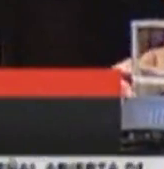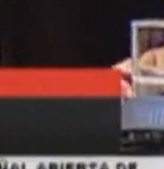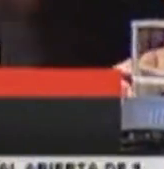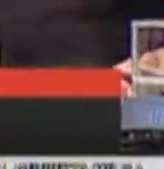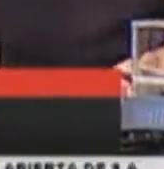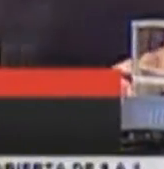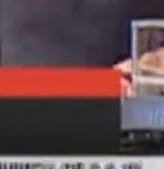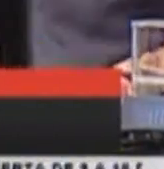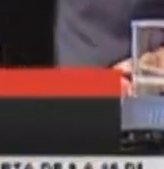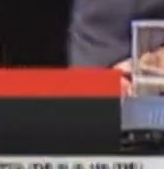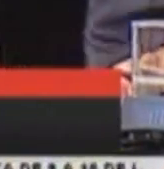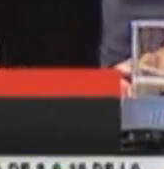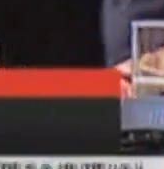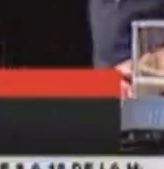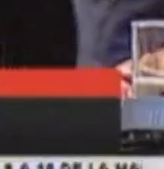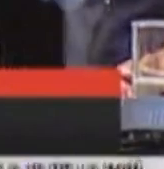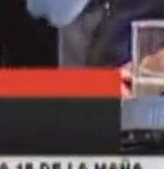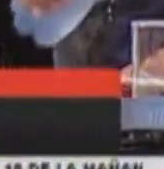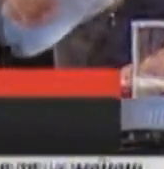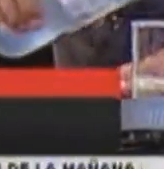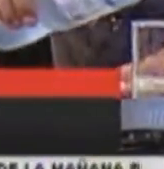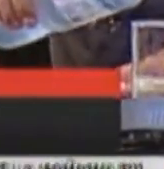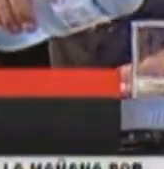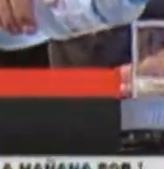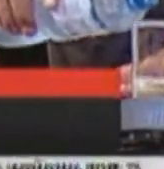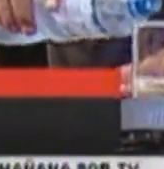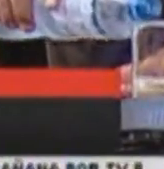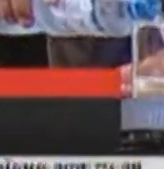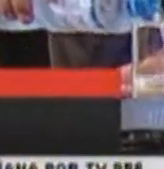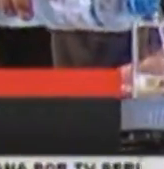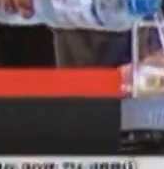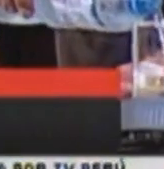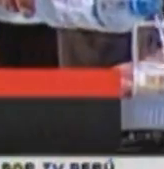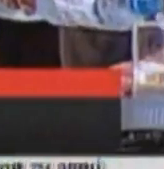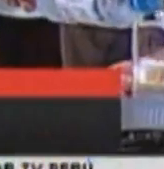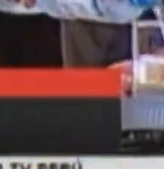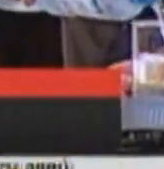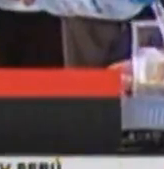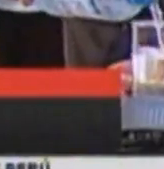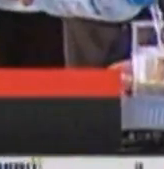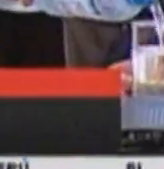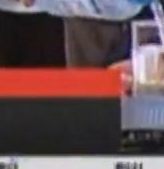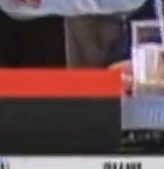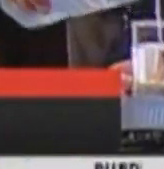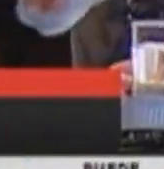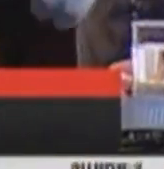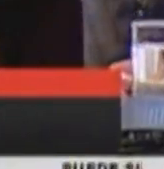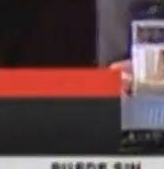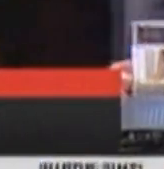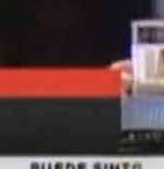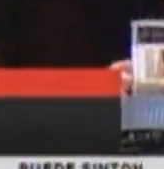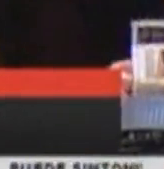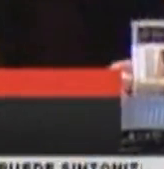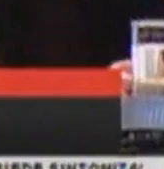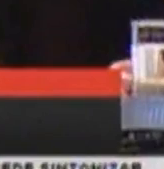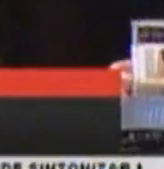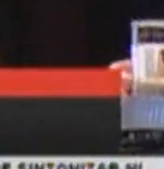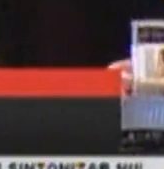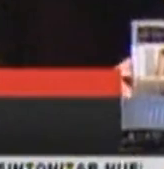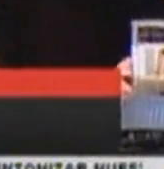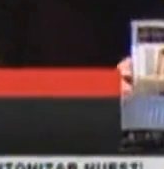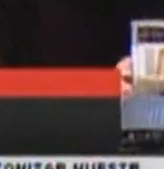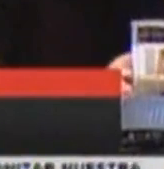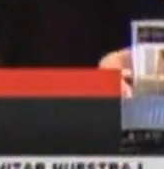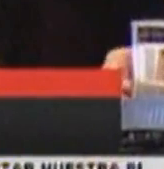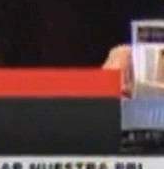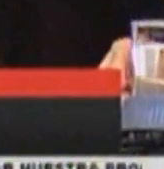Acuerdo Nacional para empezar una discusión de políticas públicas de más largo alcance y, por lo tanto, una cosa que es muy difícil, la revisión de